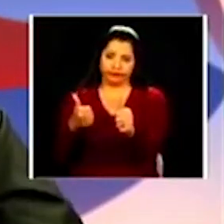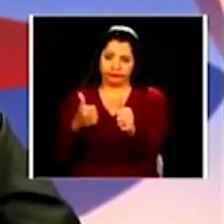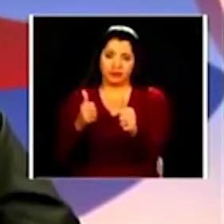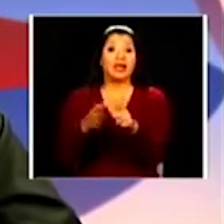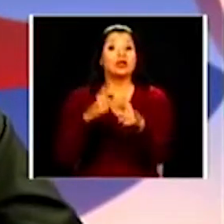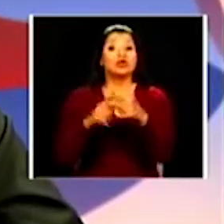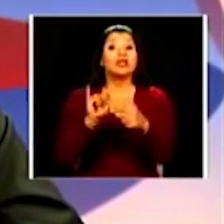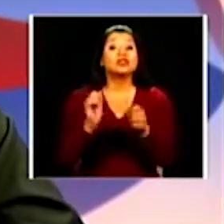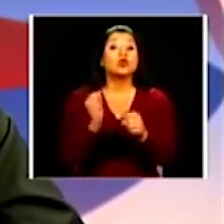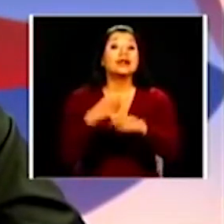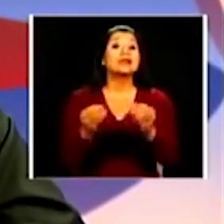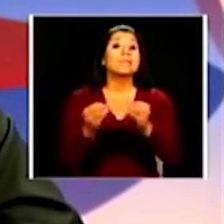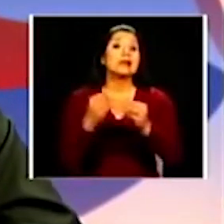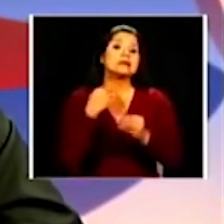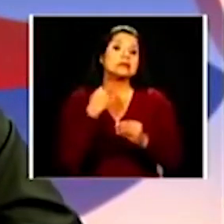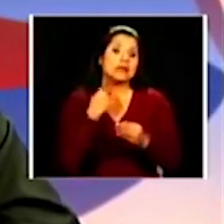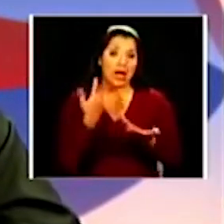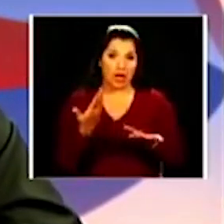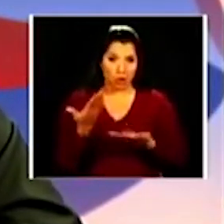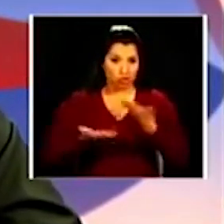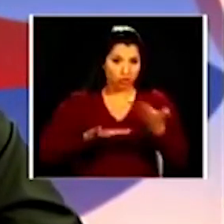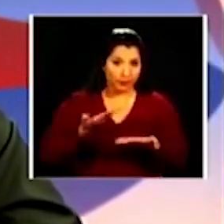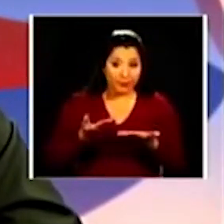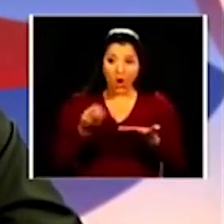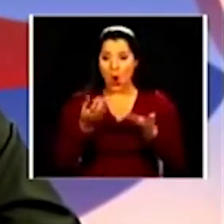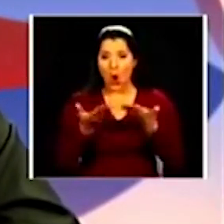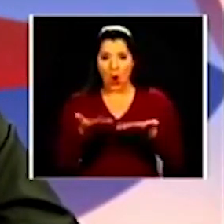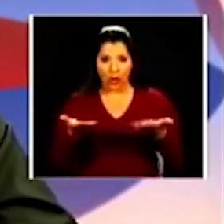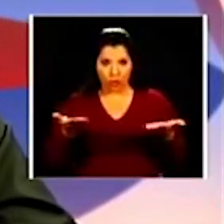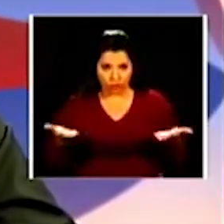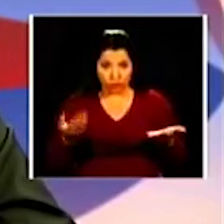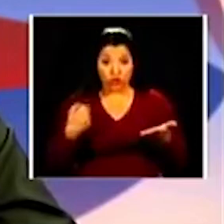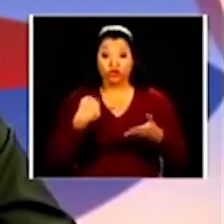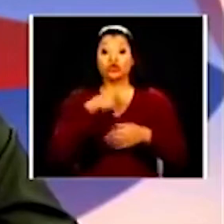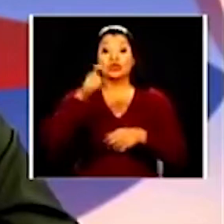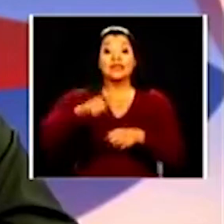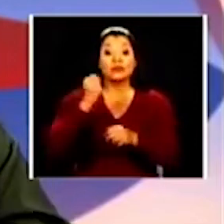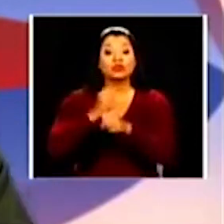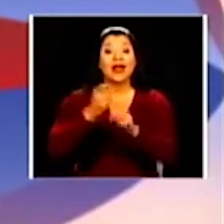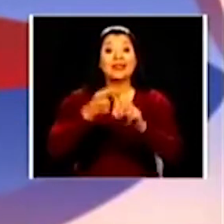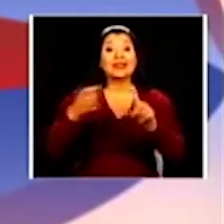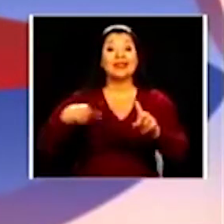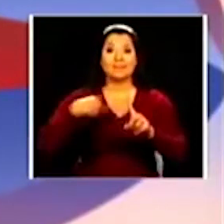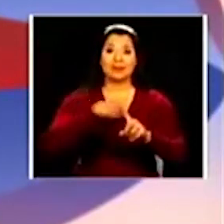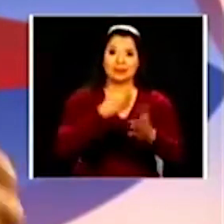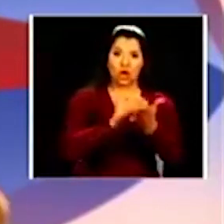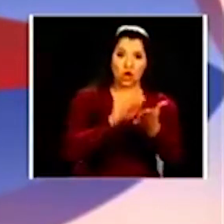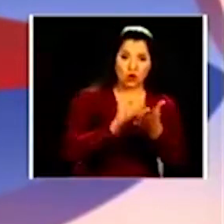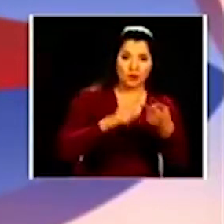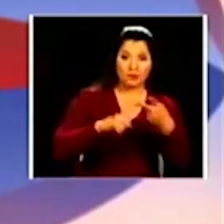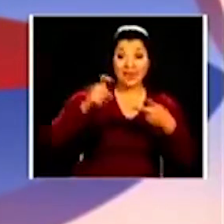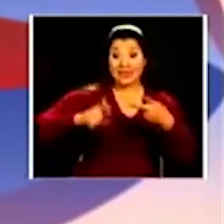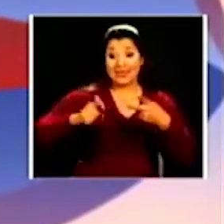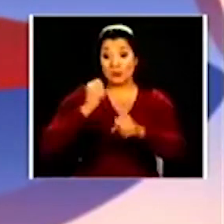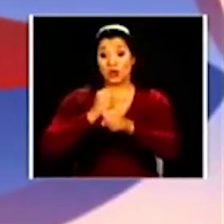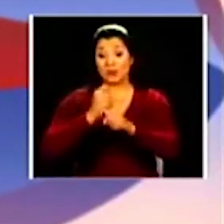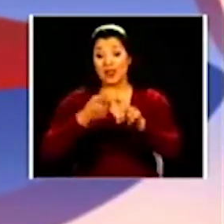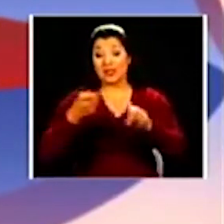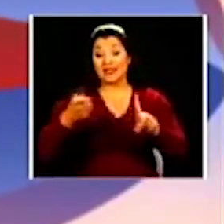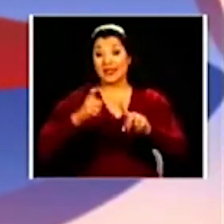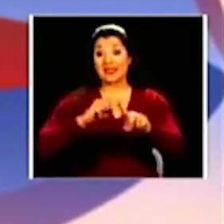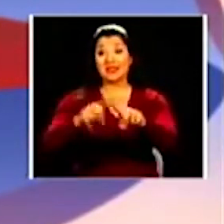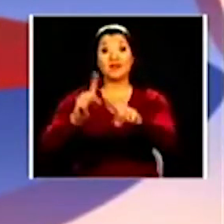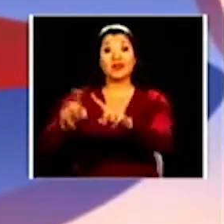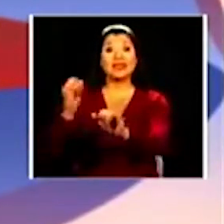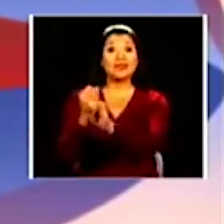los bienes y servicios. Necesitamos trabajar desde el Ministerio de Economía, necesitamos trabajar desde las diferentes instituciones relacionadas